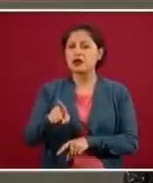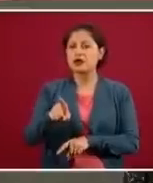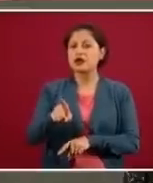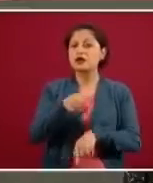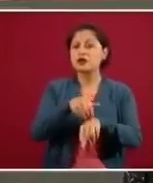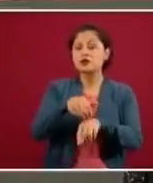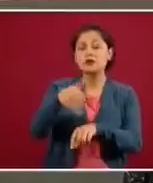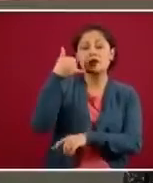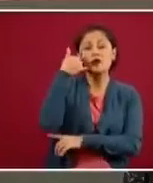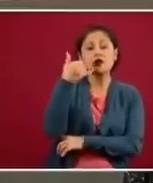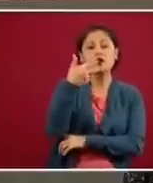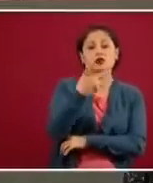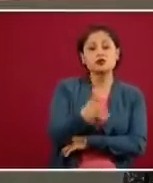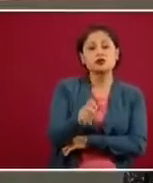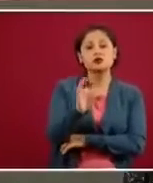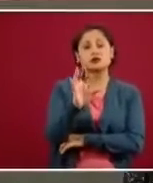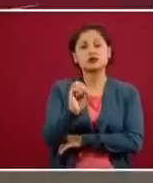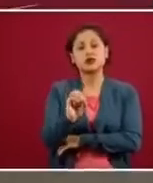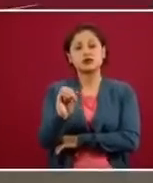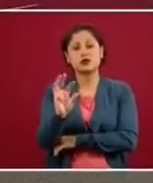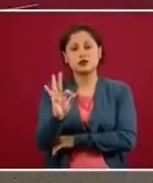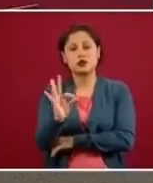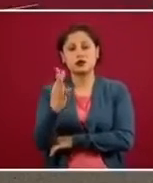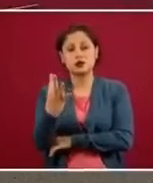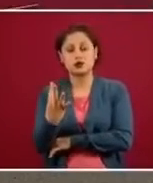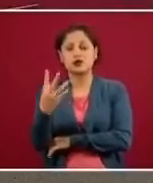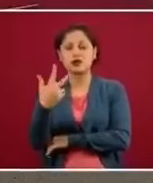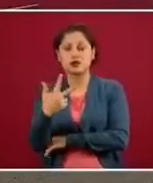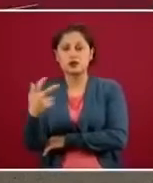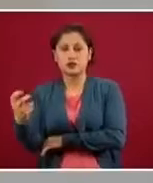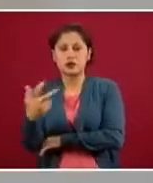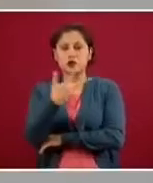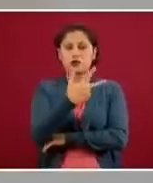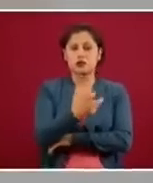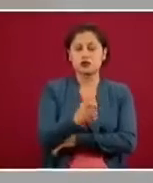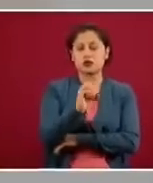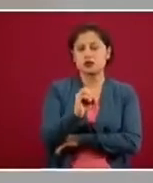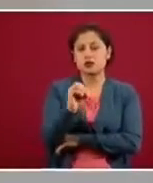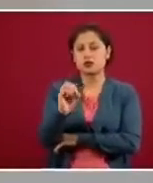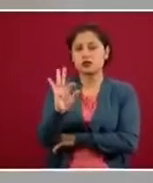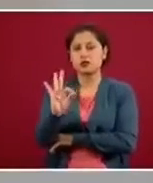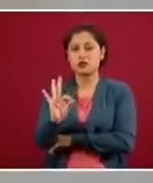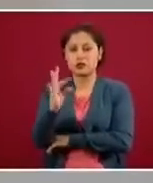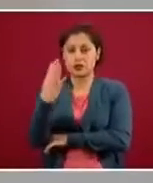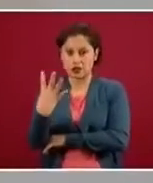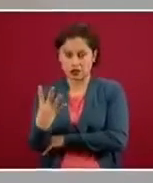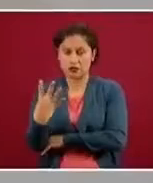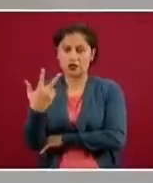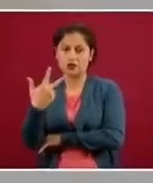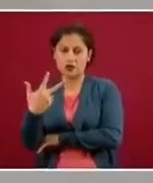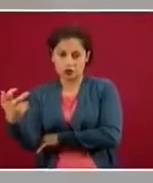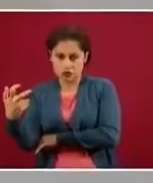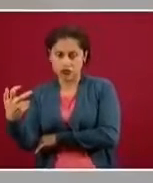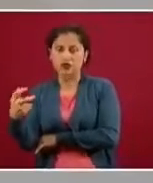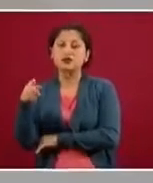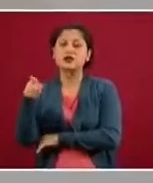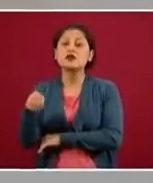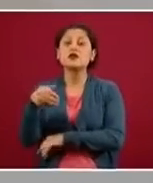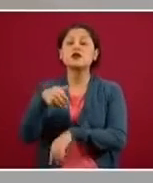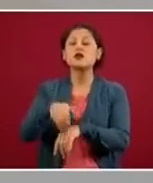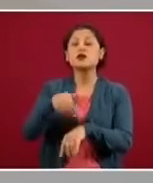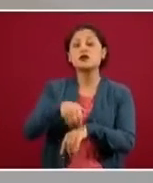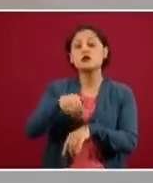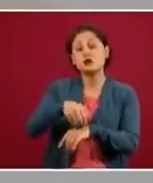800 0044 800 800 0044 800 es el centro de llamada de